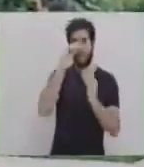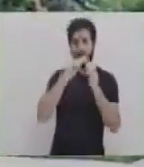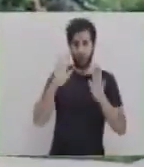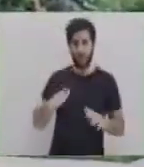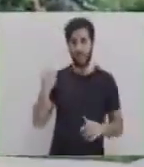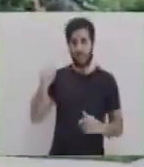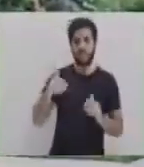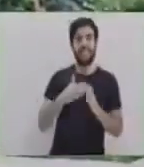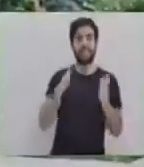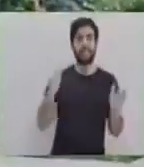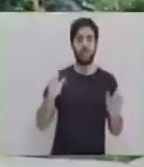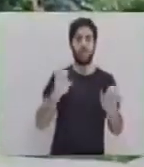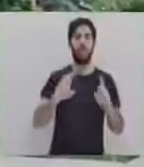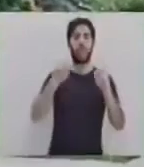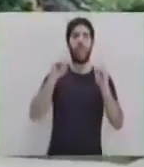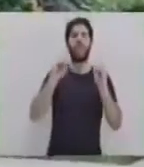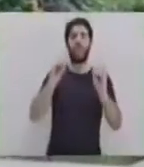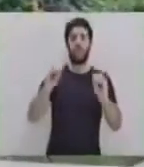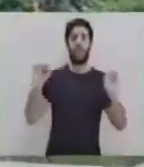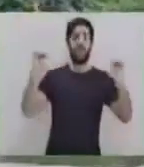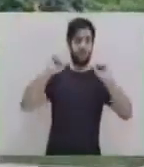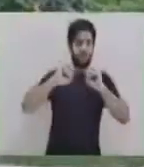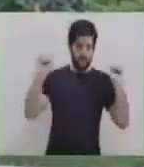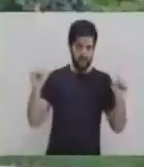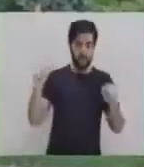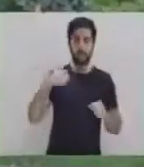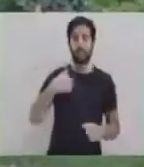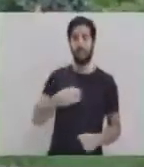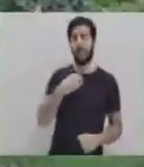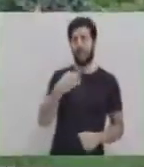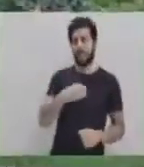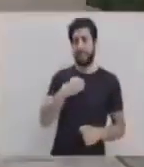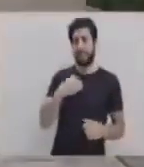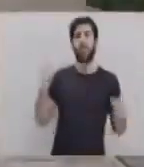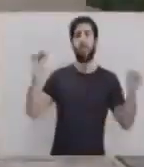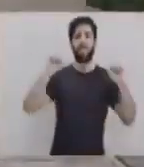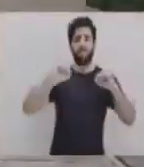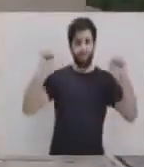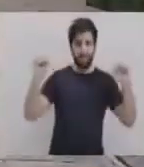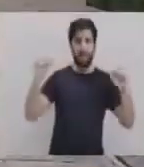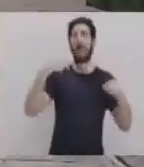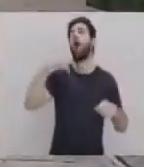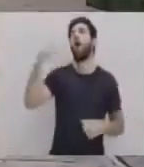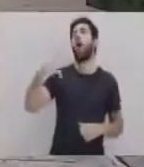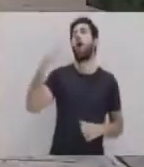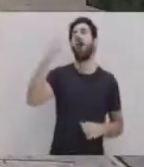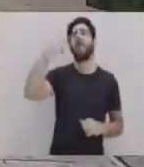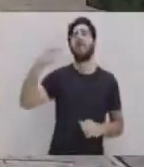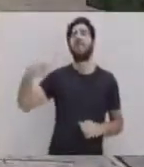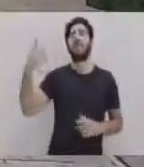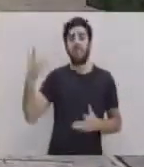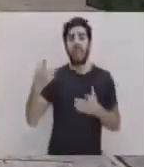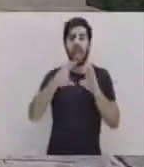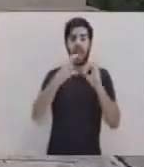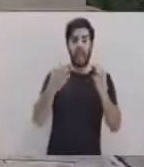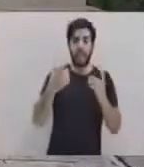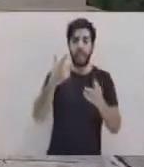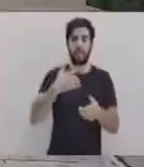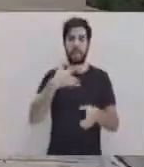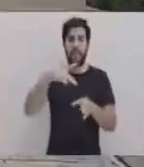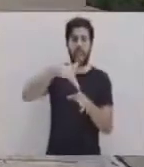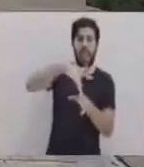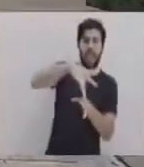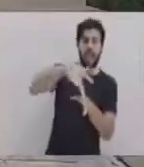Aprendo en Casa. Este es un espacio de educación física y mi nombre es Edwin Morales, maestro de educación física. El día de hoy vamos a desarrollar una clase de